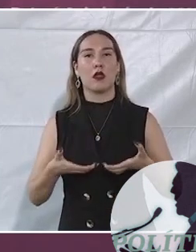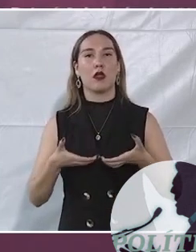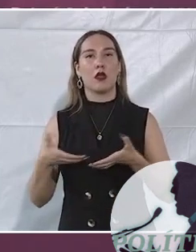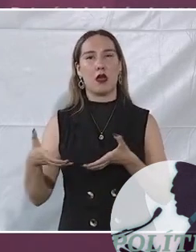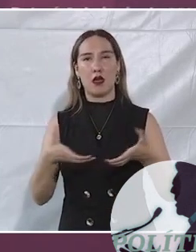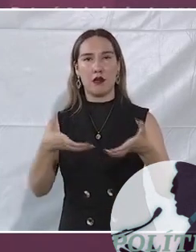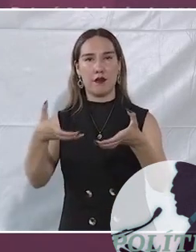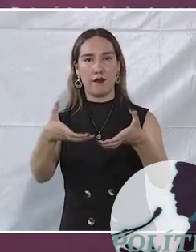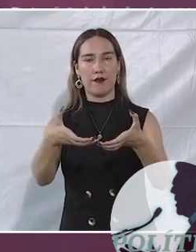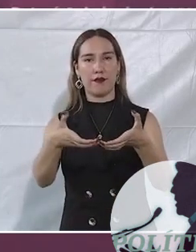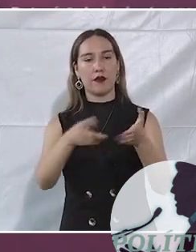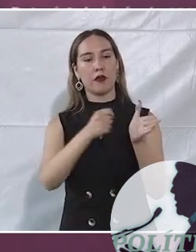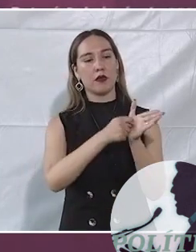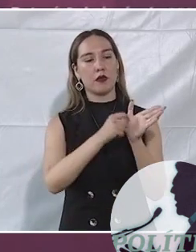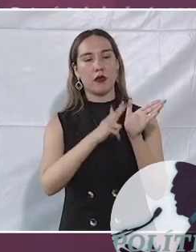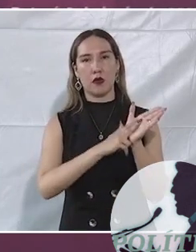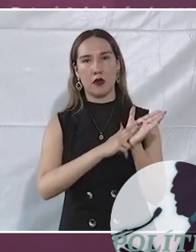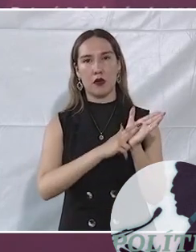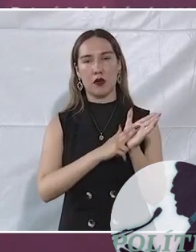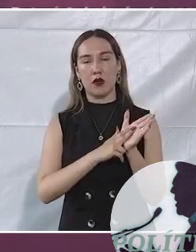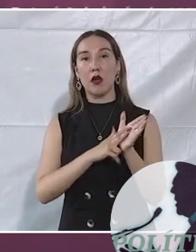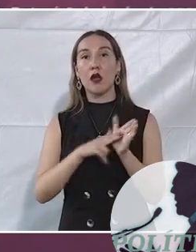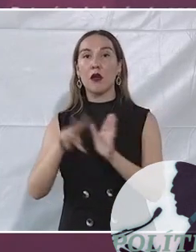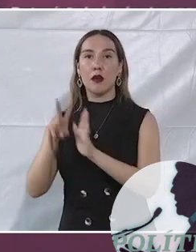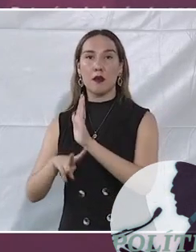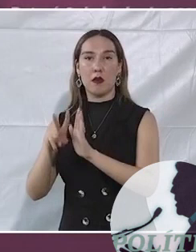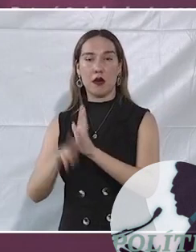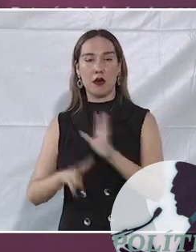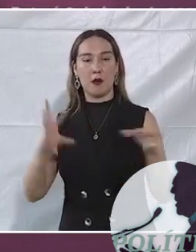Mazunchal. Nada más para que tengan